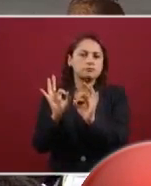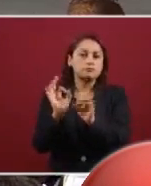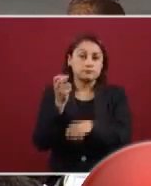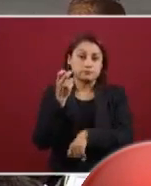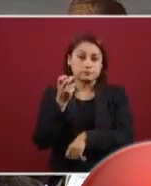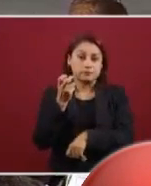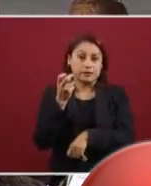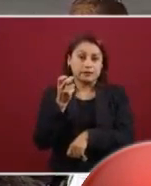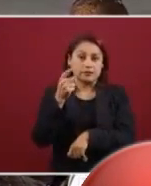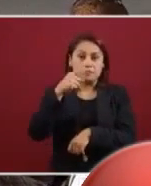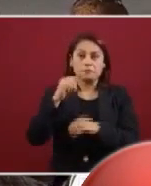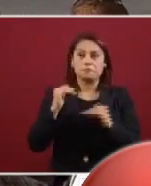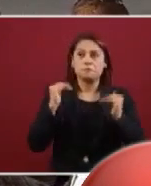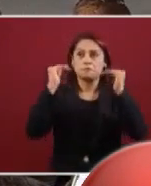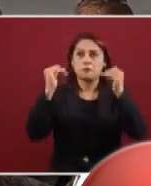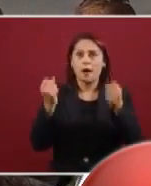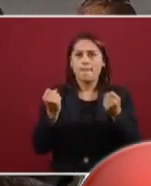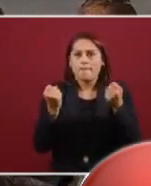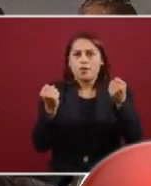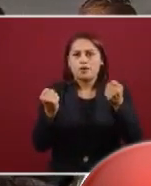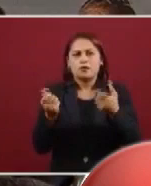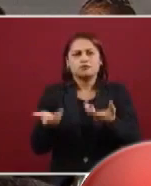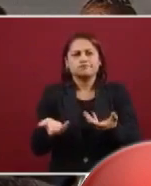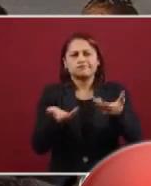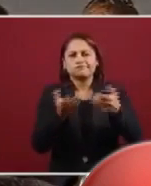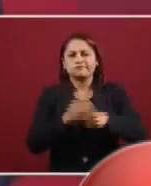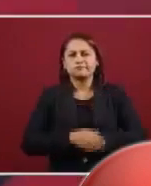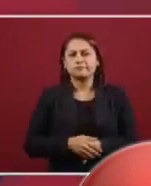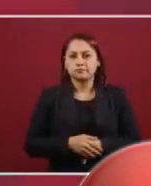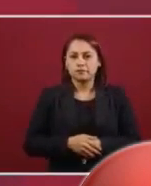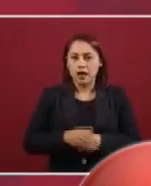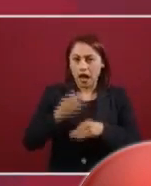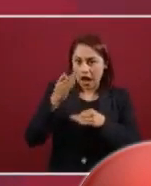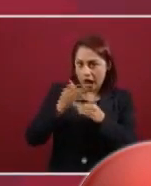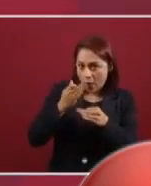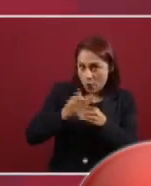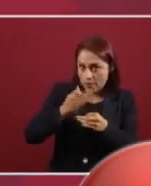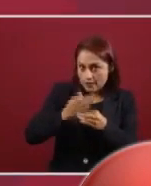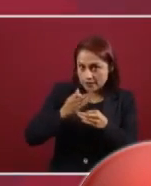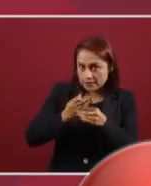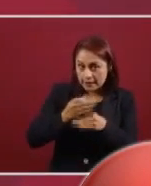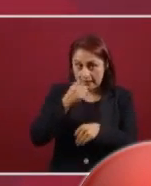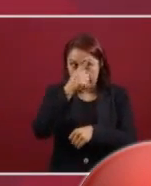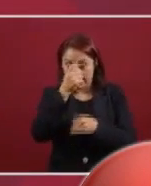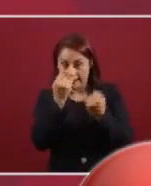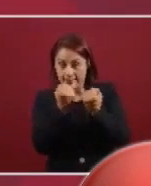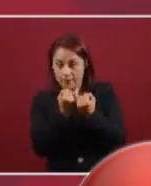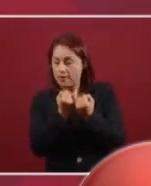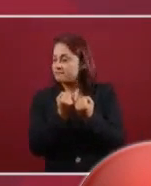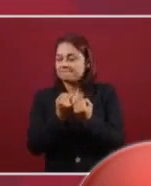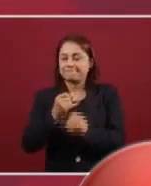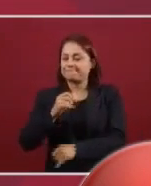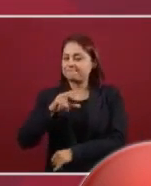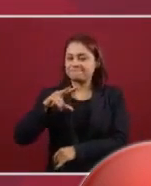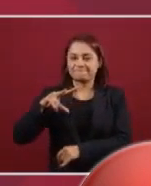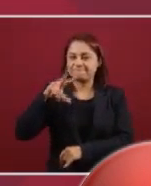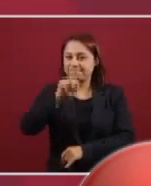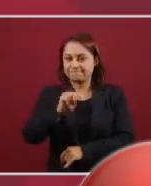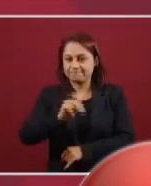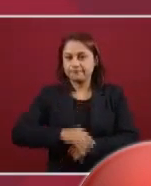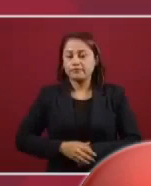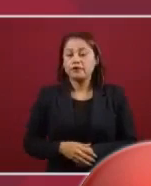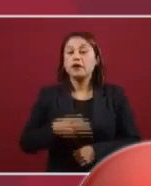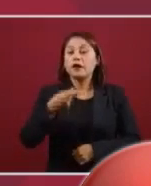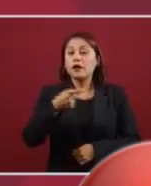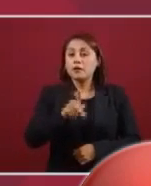Eso ya no aplica, pero por lo que me preguntas, no tenemos